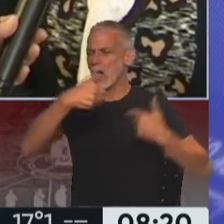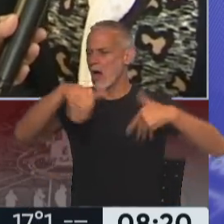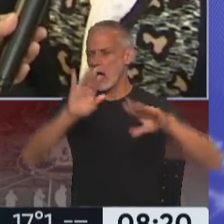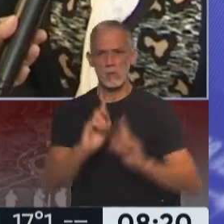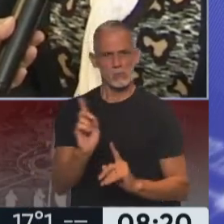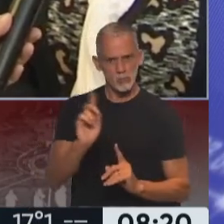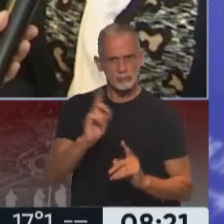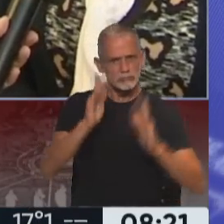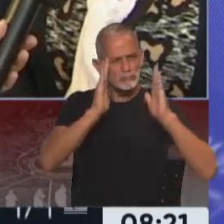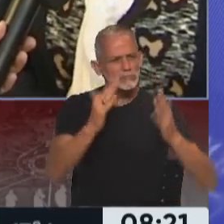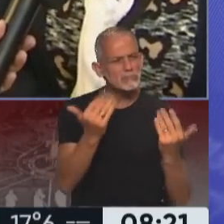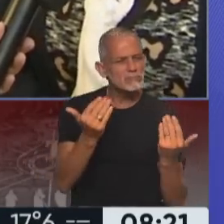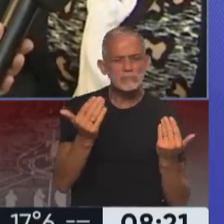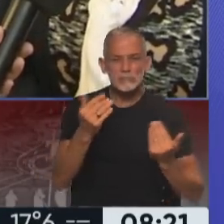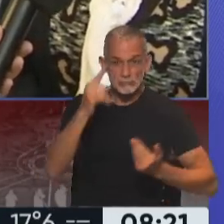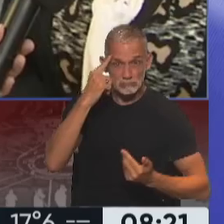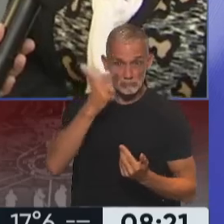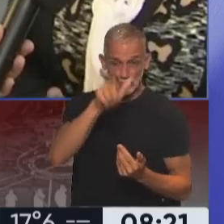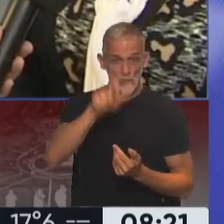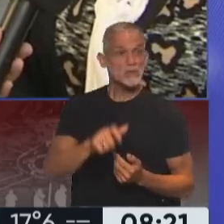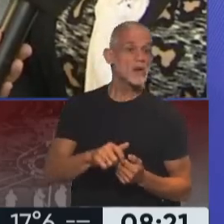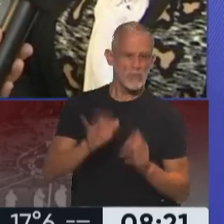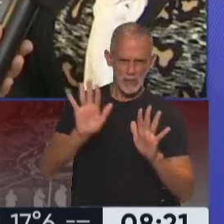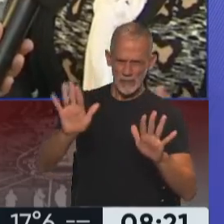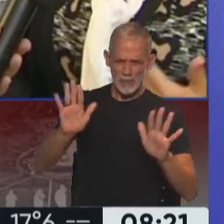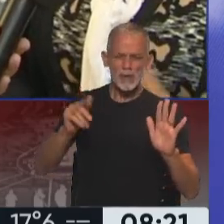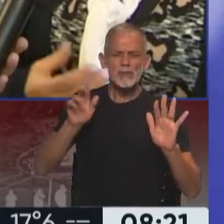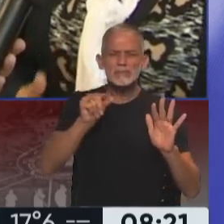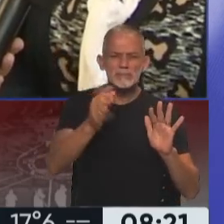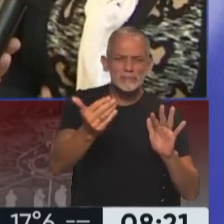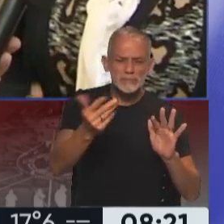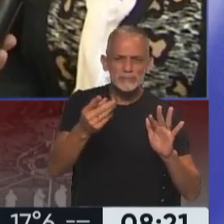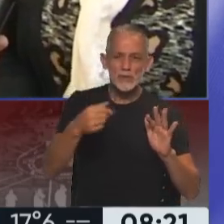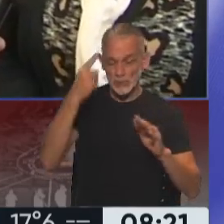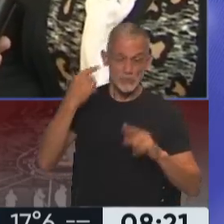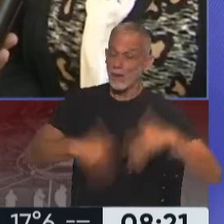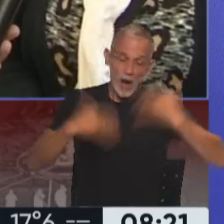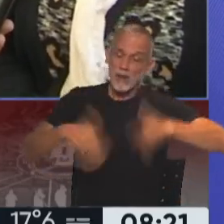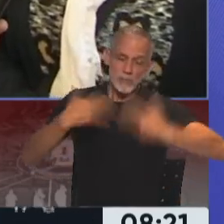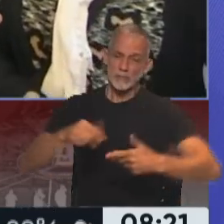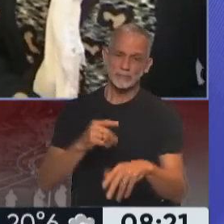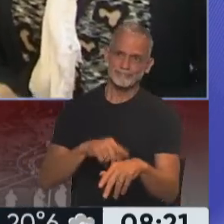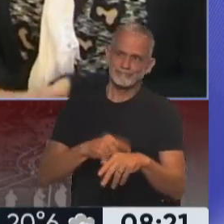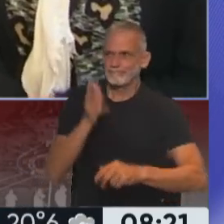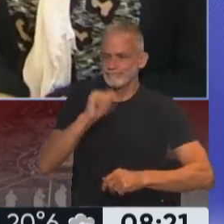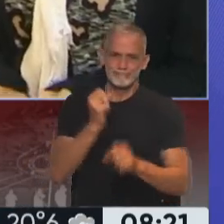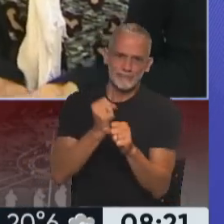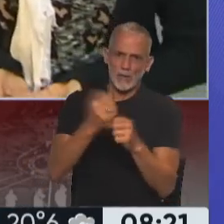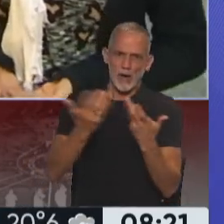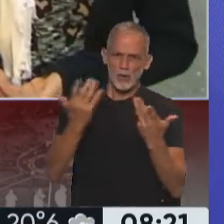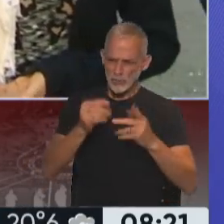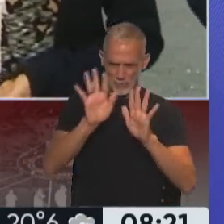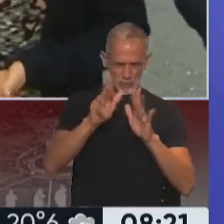mirada, de considerarlo, de parar un minuto, uno está siempre con la vorágine de todo lo que hace y detenerse a mirar al